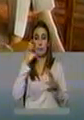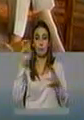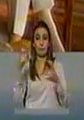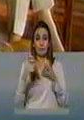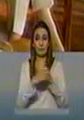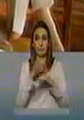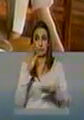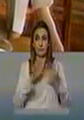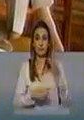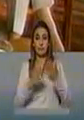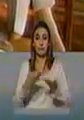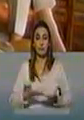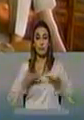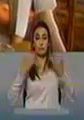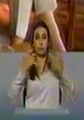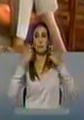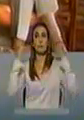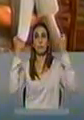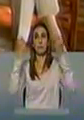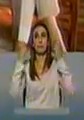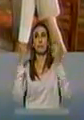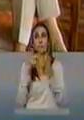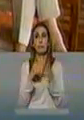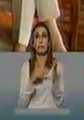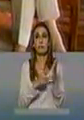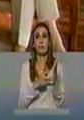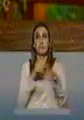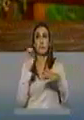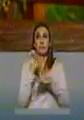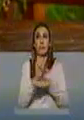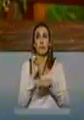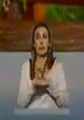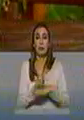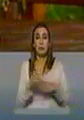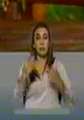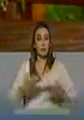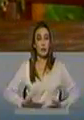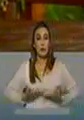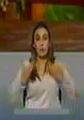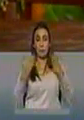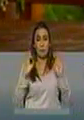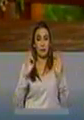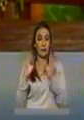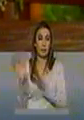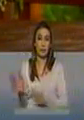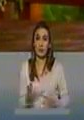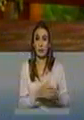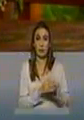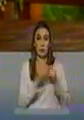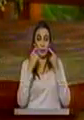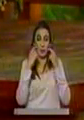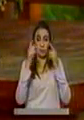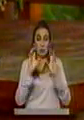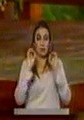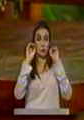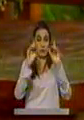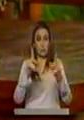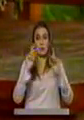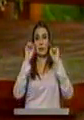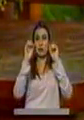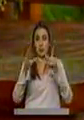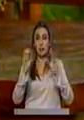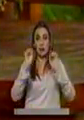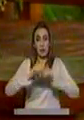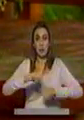Turismo sobre la campaña Vive Ecuador. Ajá. A mí me parece súper interesante y sobre todo es una oportunidad para aquellas personas